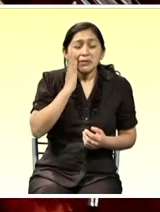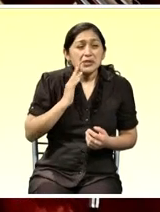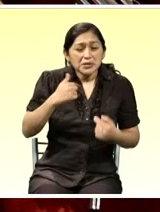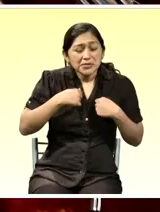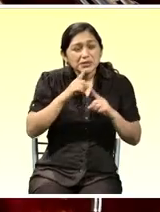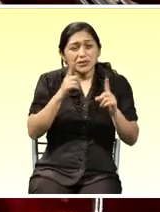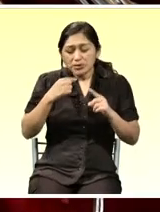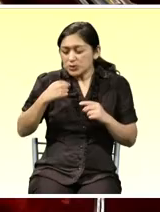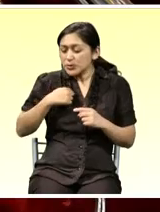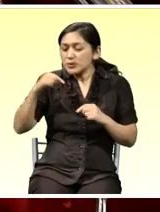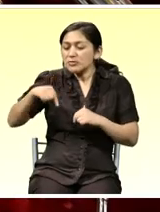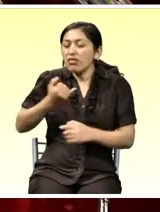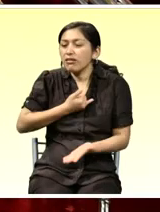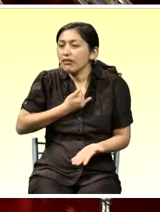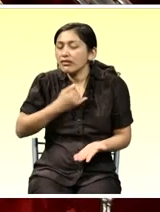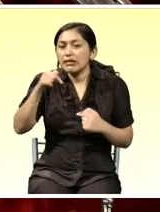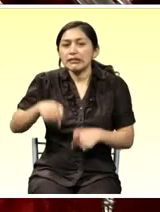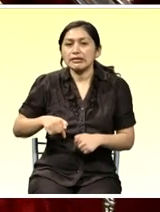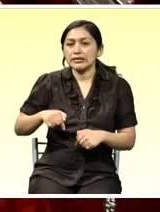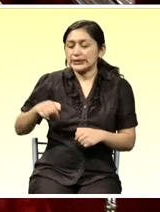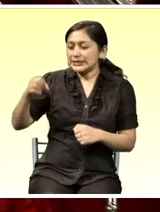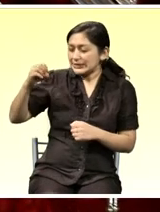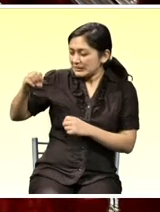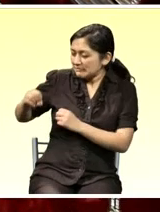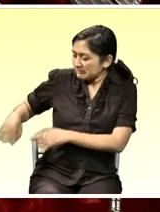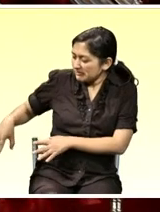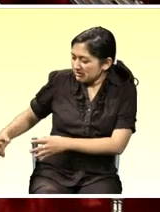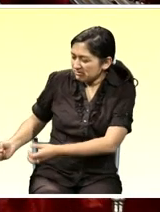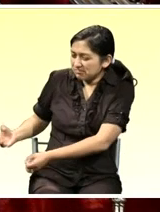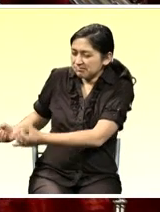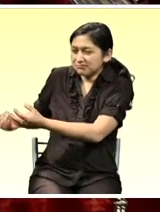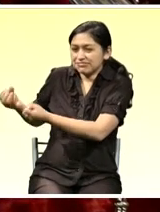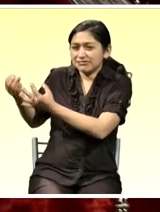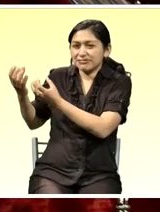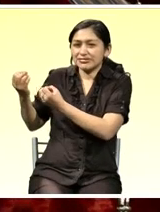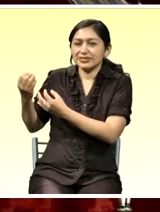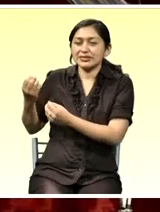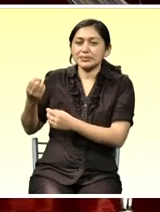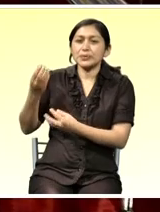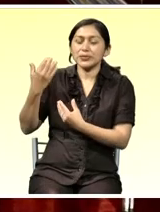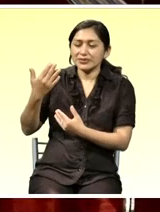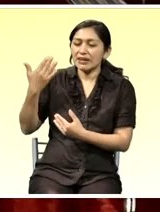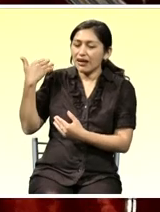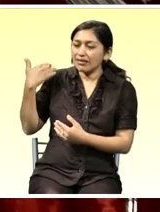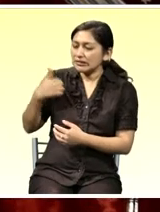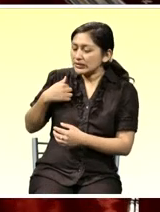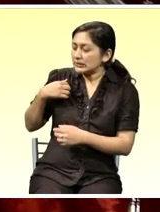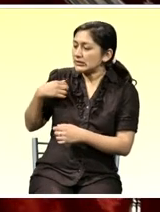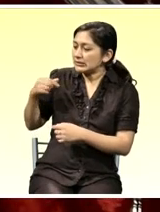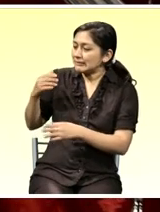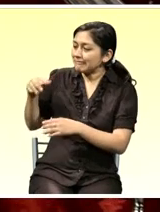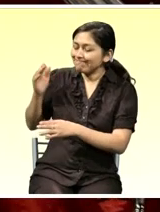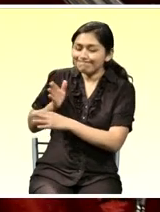donde gimen sin remedio los insensatos, cuyas huellas seguí. Te doy gracias,